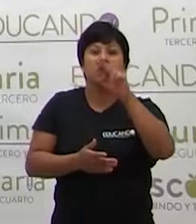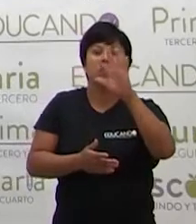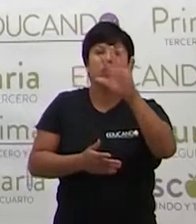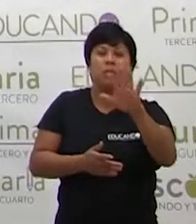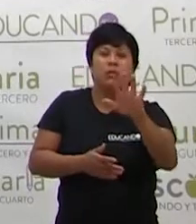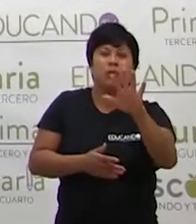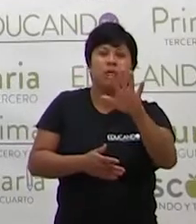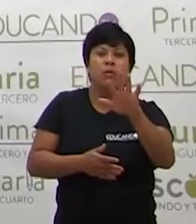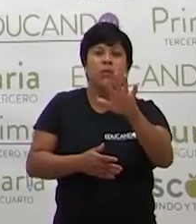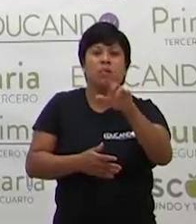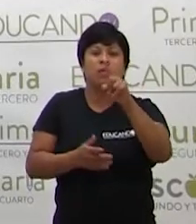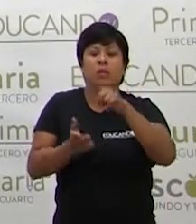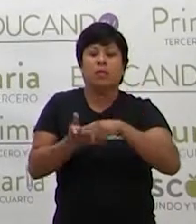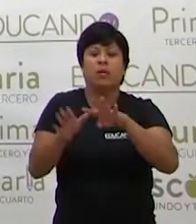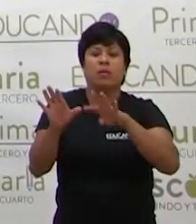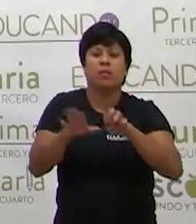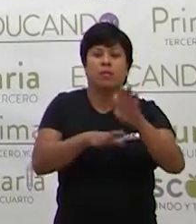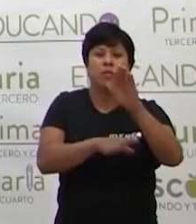4.285,